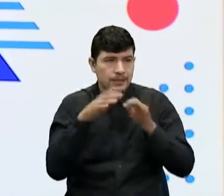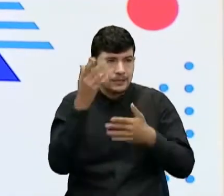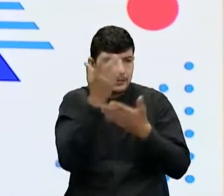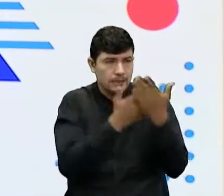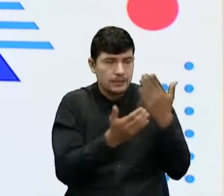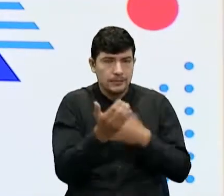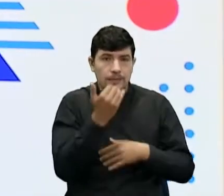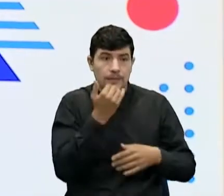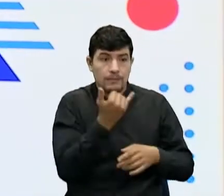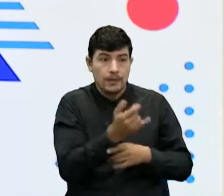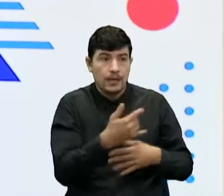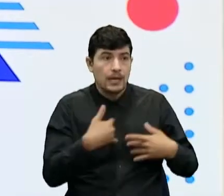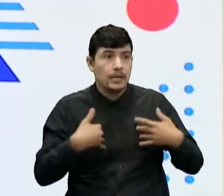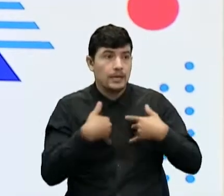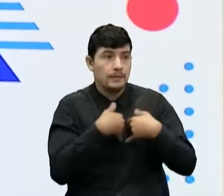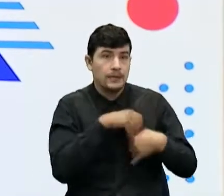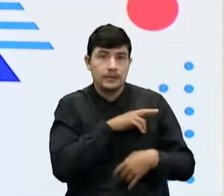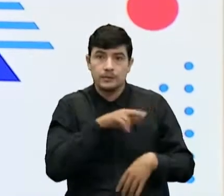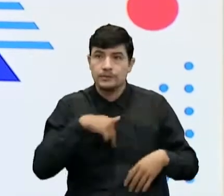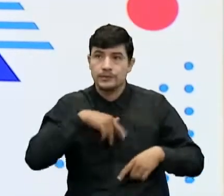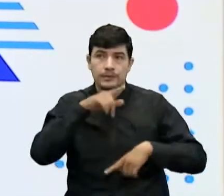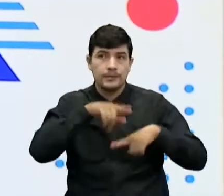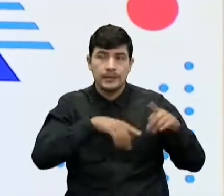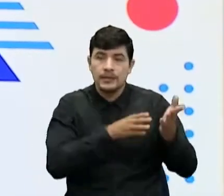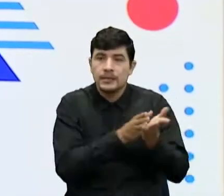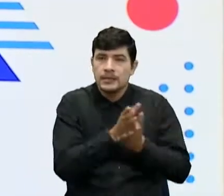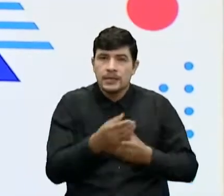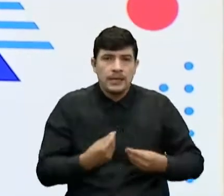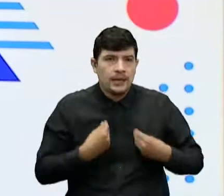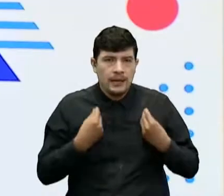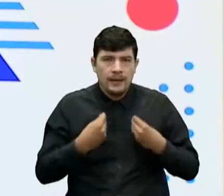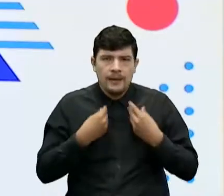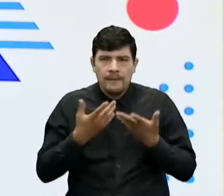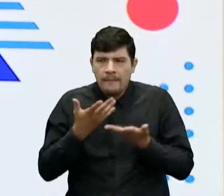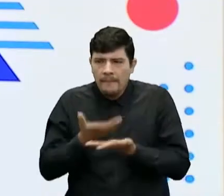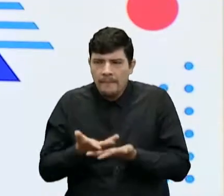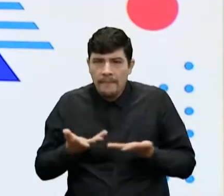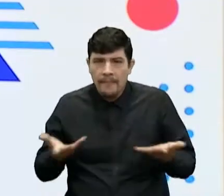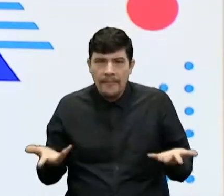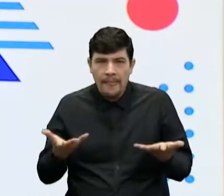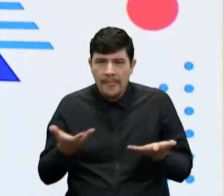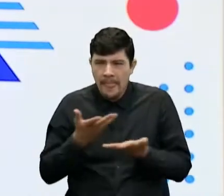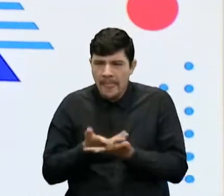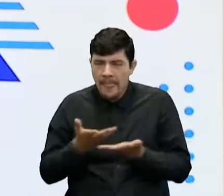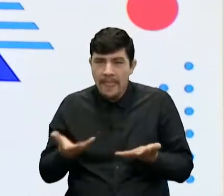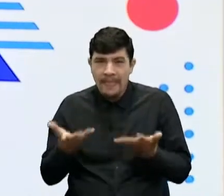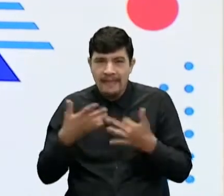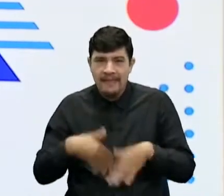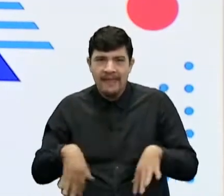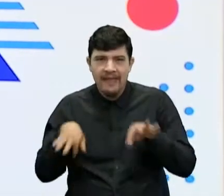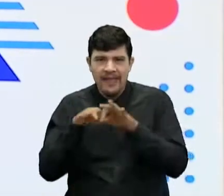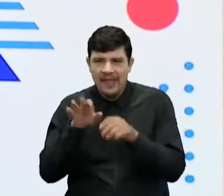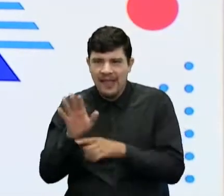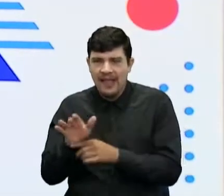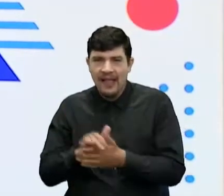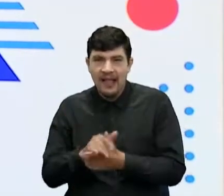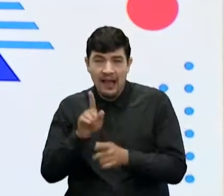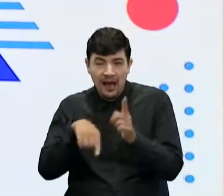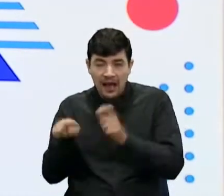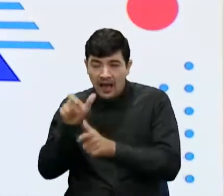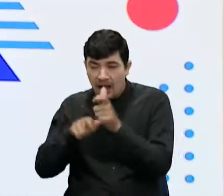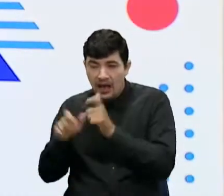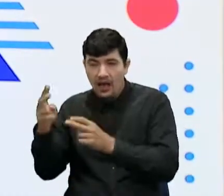sin ellos No podemos vivir Claro La fauna Y la flora Son muy importantes Mis queridos jóvenes Y queridos Aquellas personas Que nos están